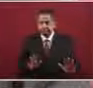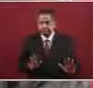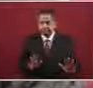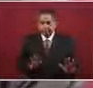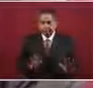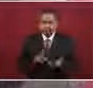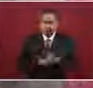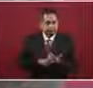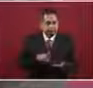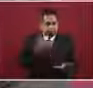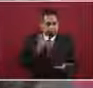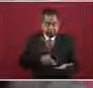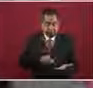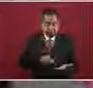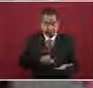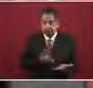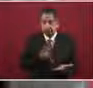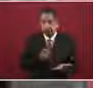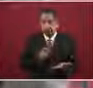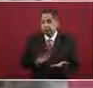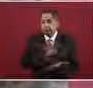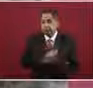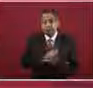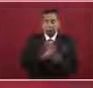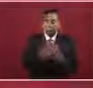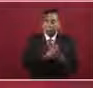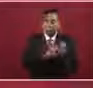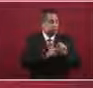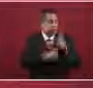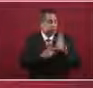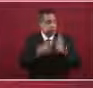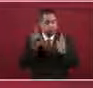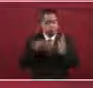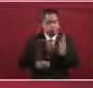aplicar lo que está en la Constitución y en las leyes.